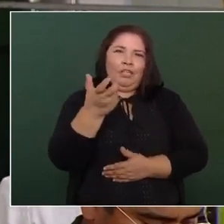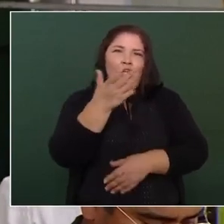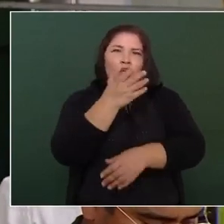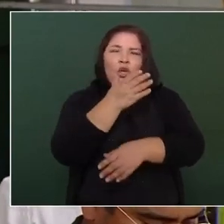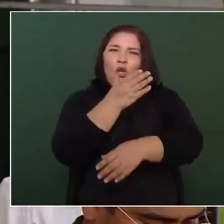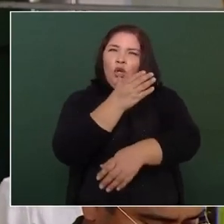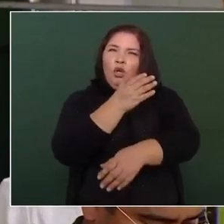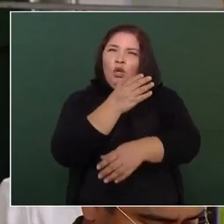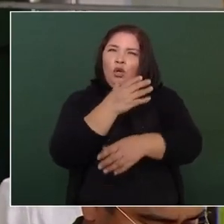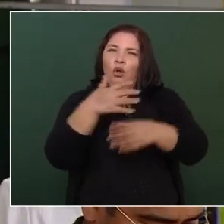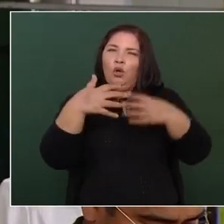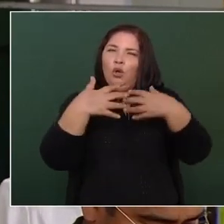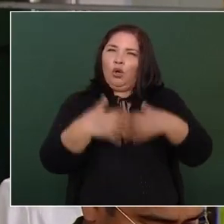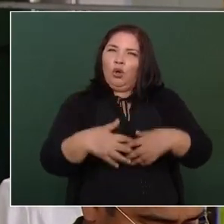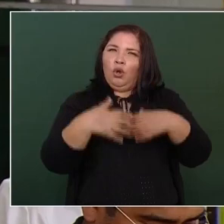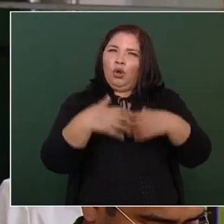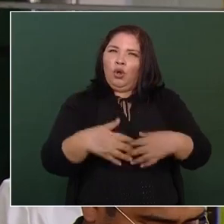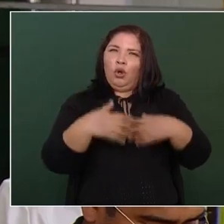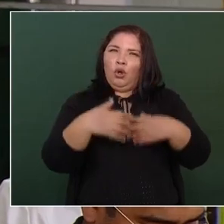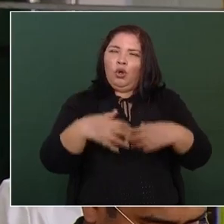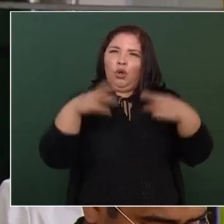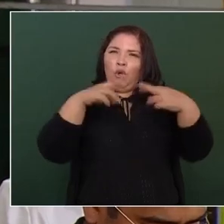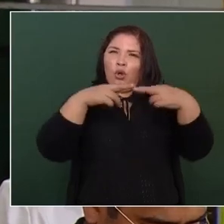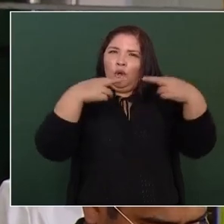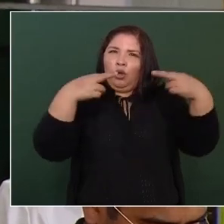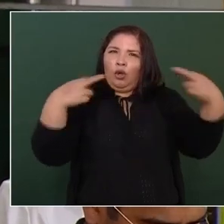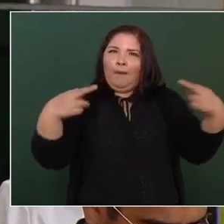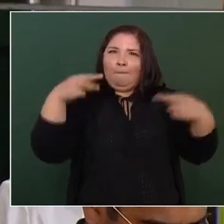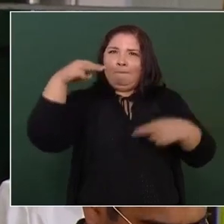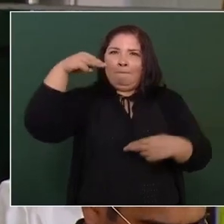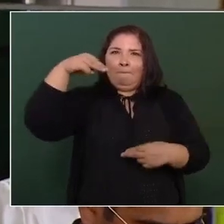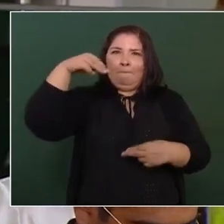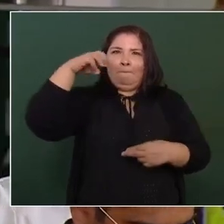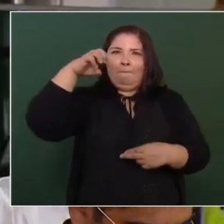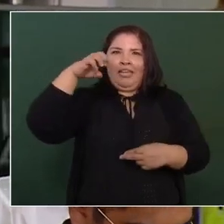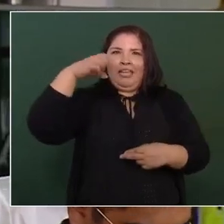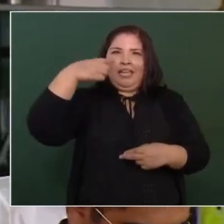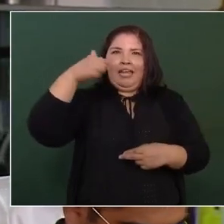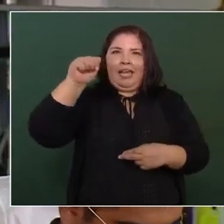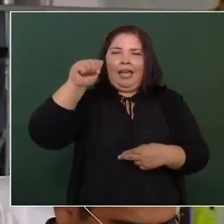compañía que nos da servicio de cable que es Megacable.